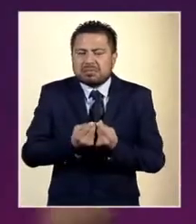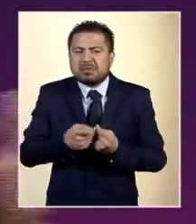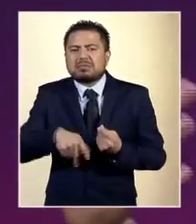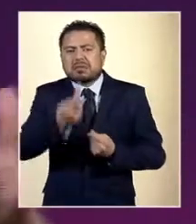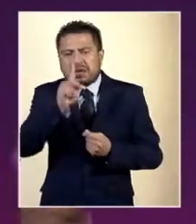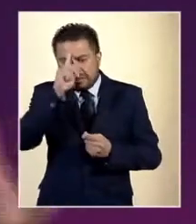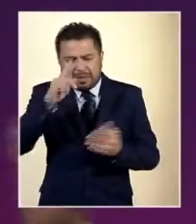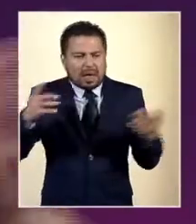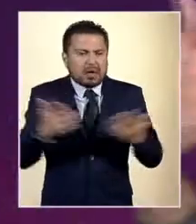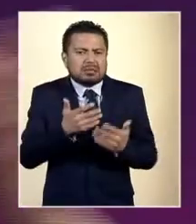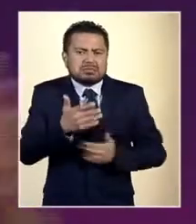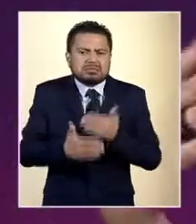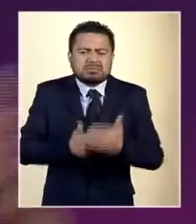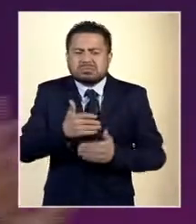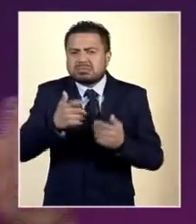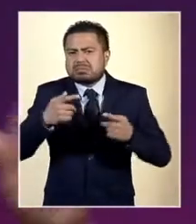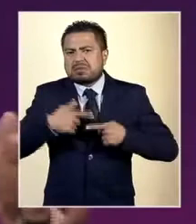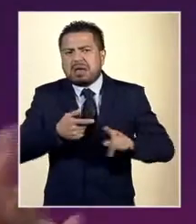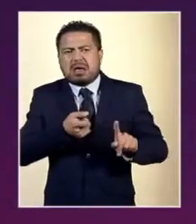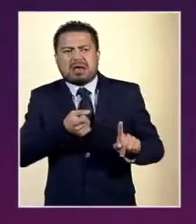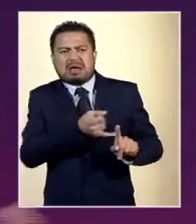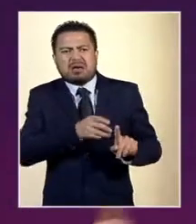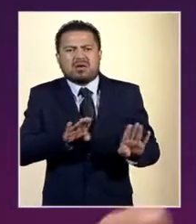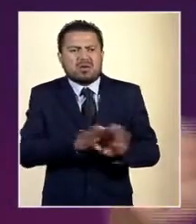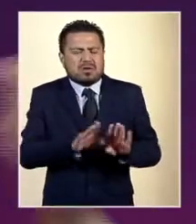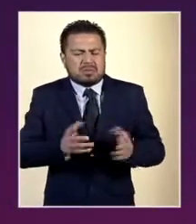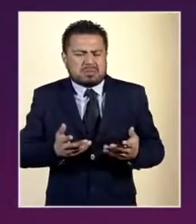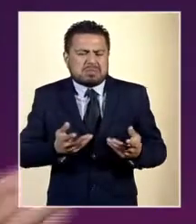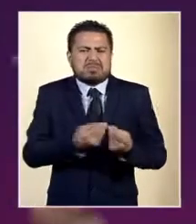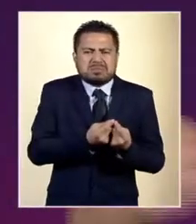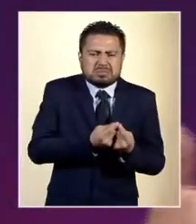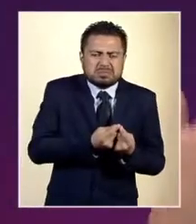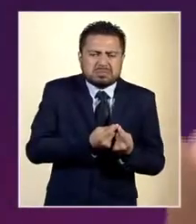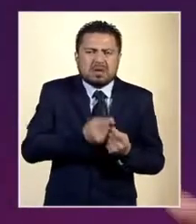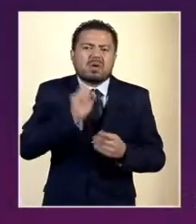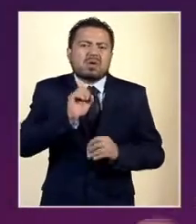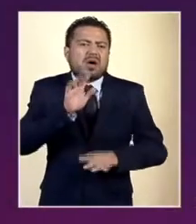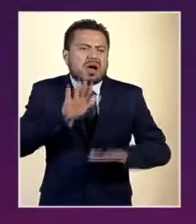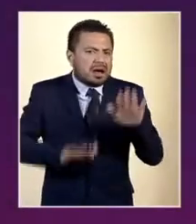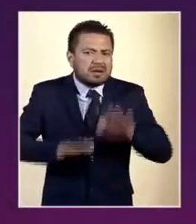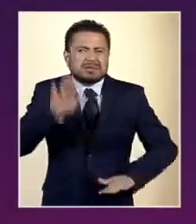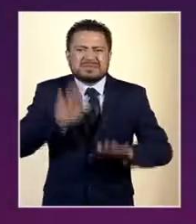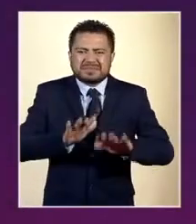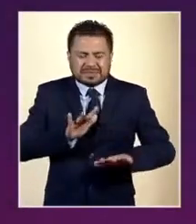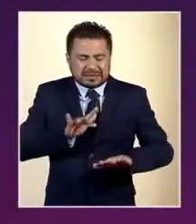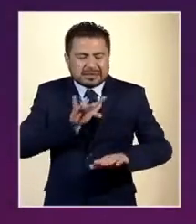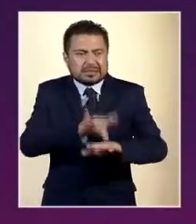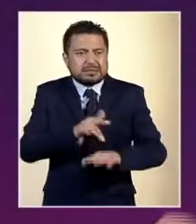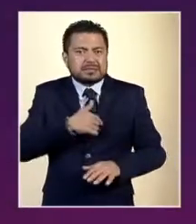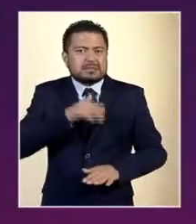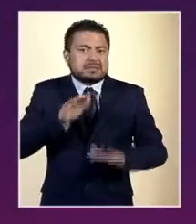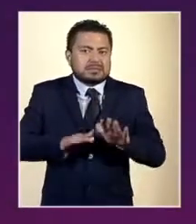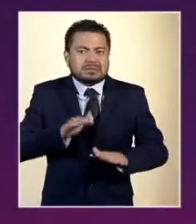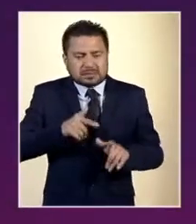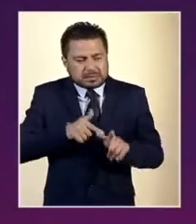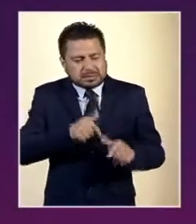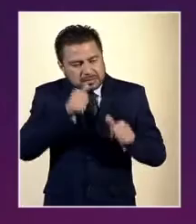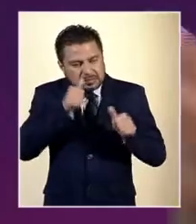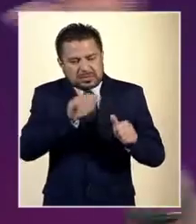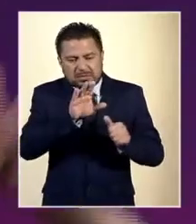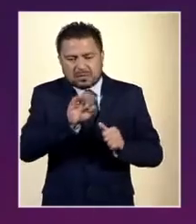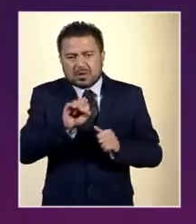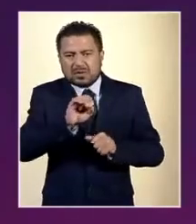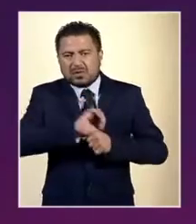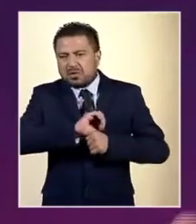para efectos prácticos, digamos, pues son como si fueran parientes. O, por ejemplo, en los casos que nos han tocado, por ejemplo, a veces seguir desde el